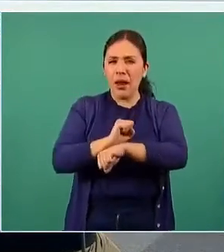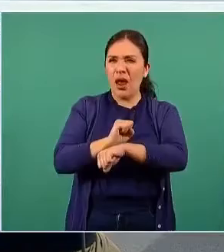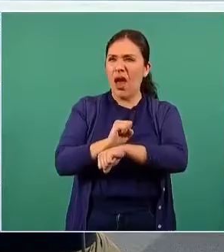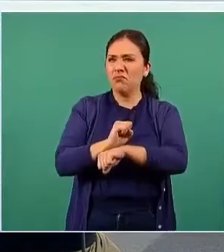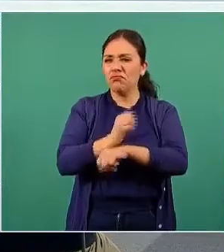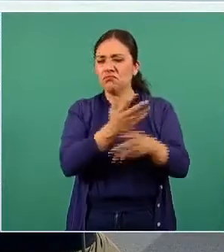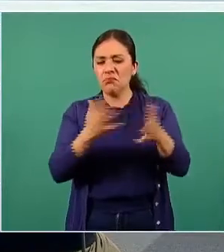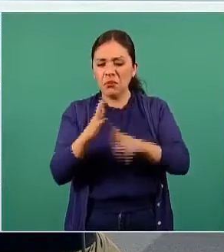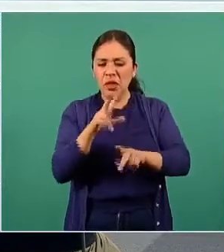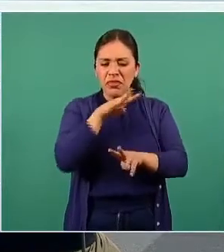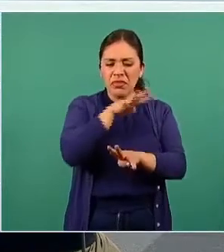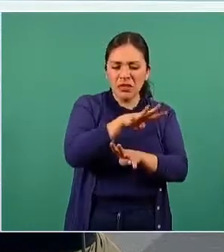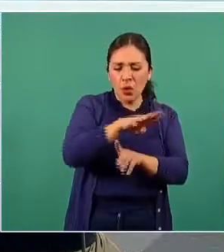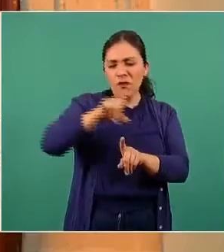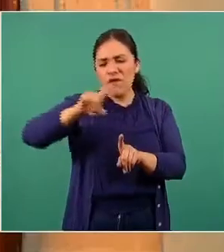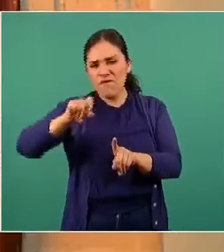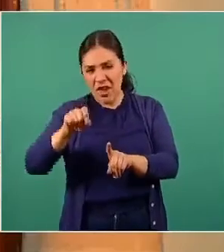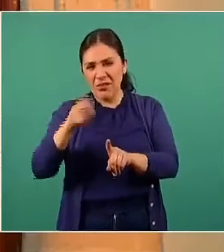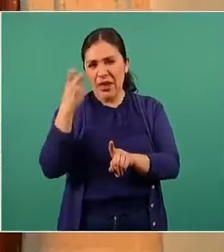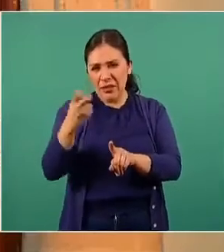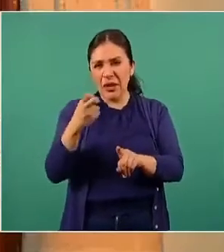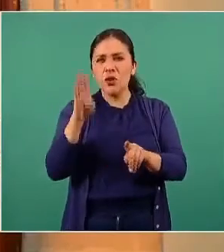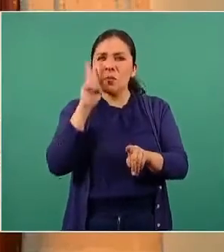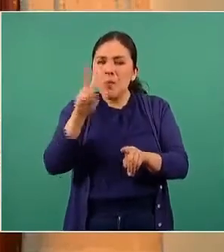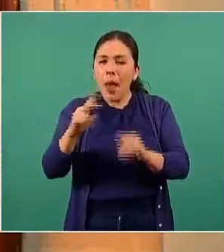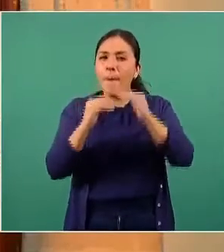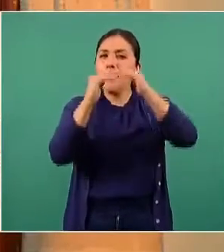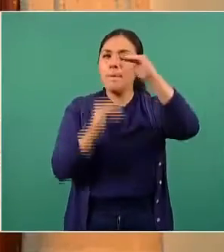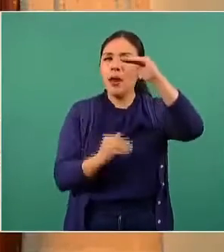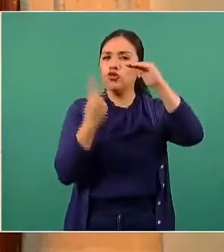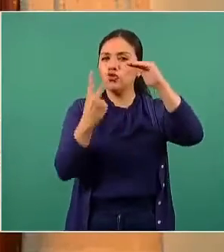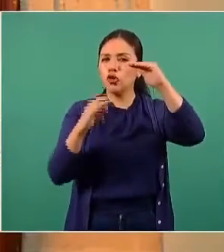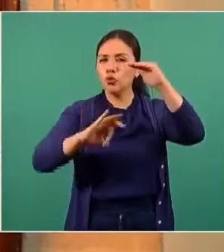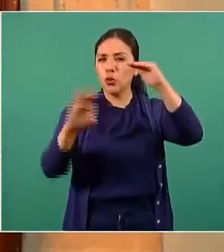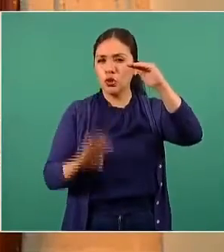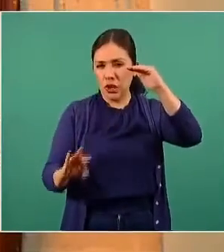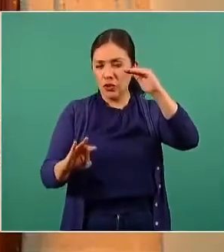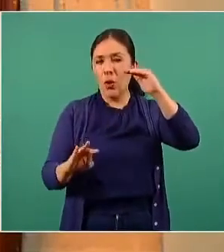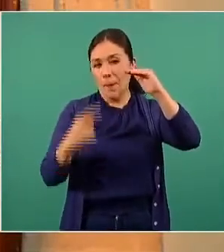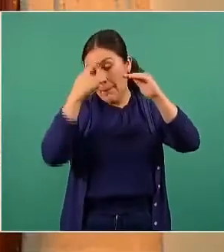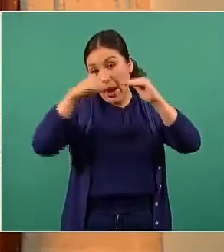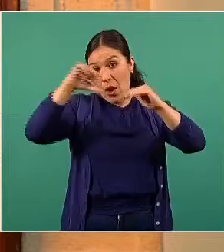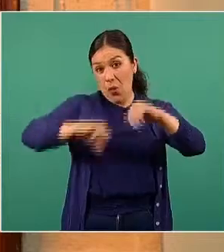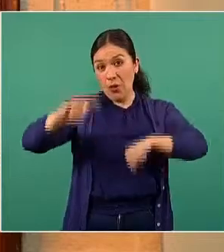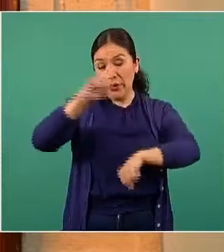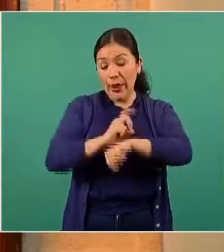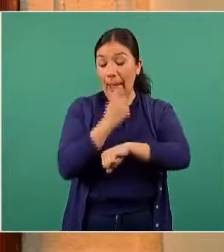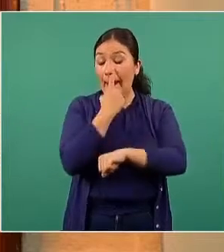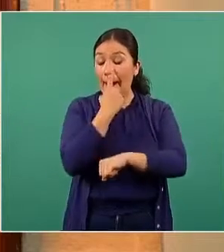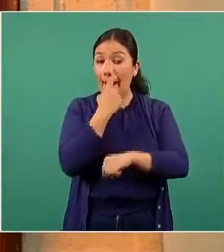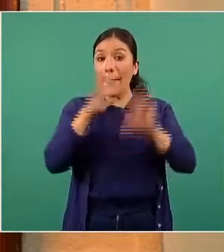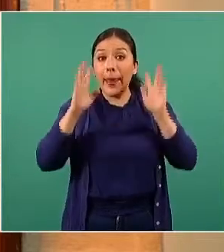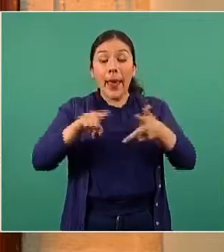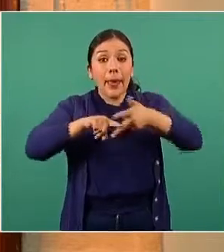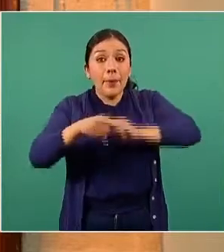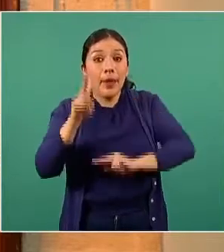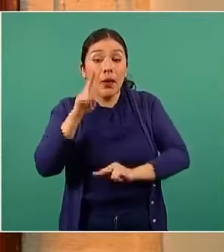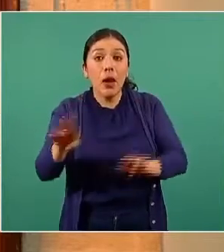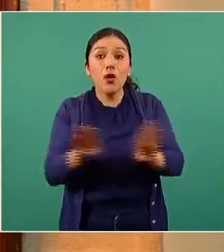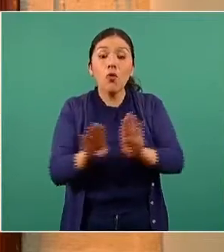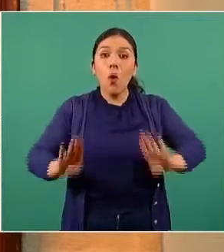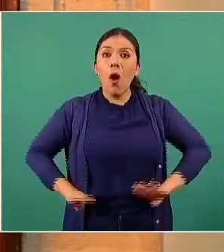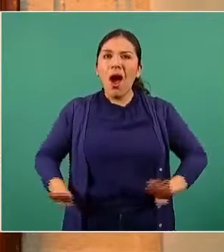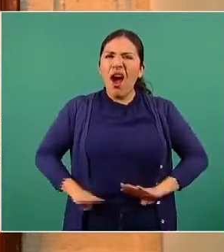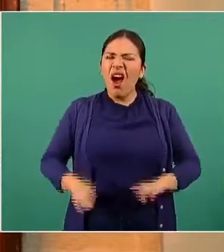entre las semanas 19 y 20, con este menos 2% para el día de hoy, empieza más bien a tener